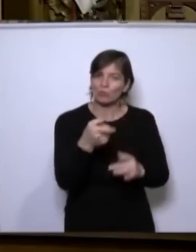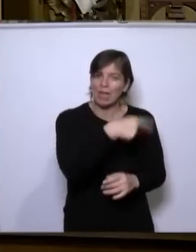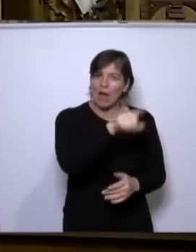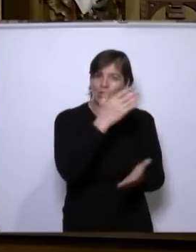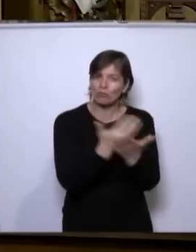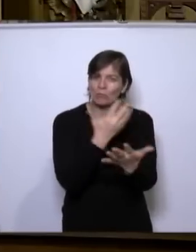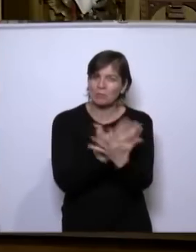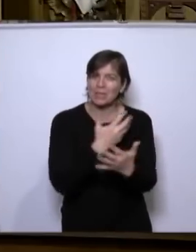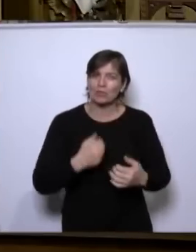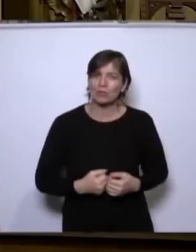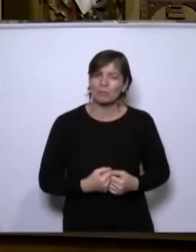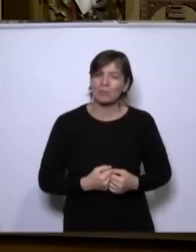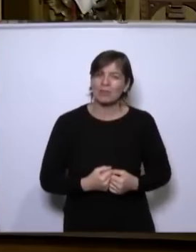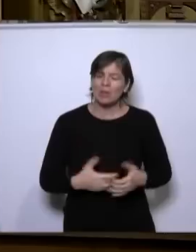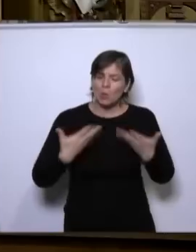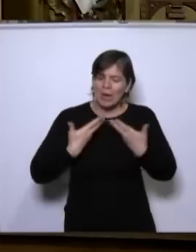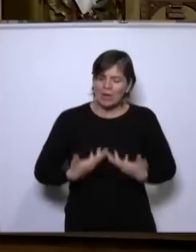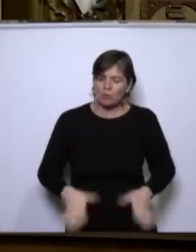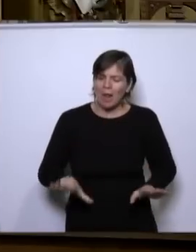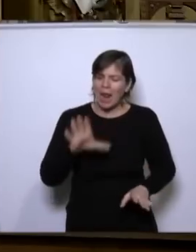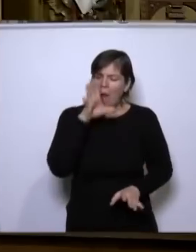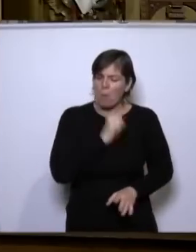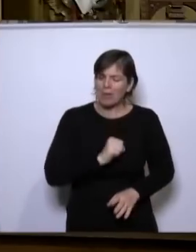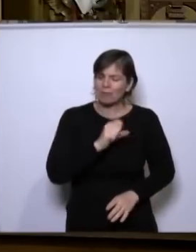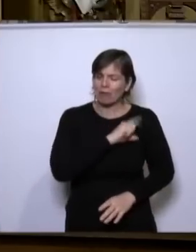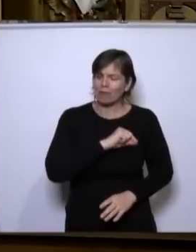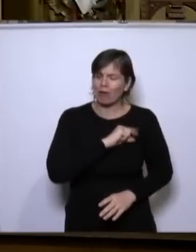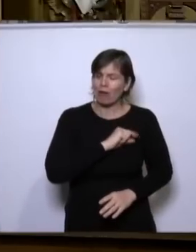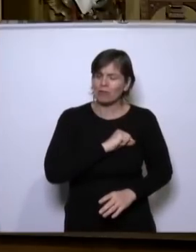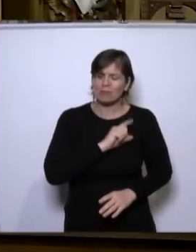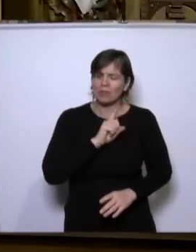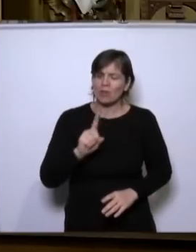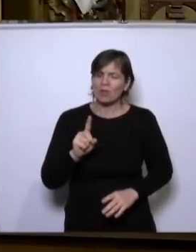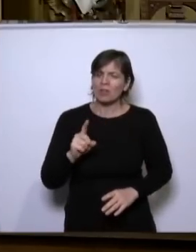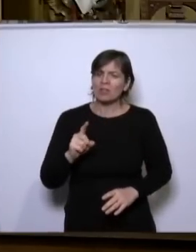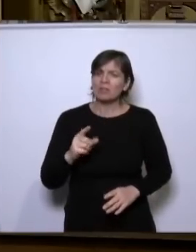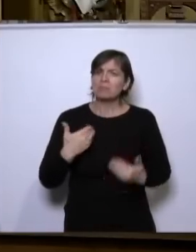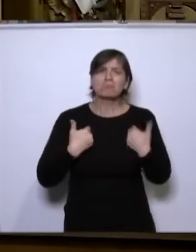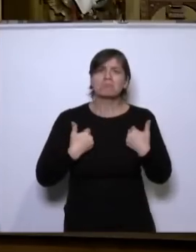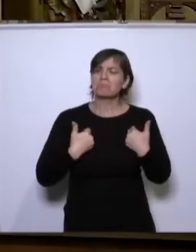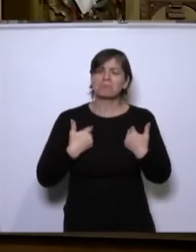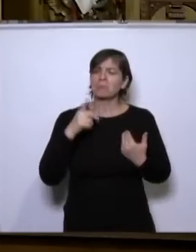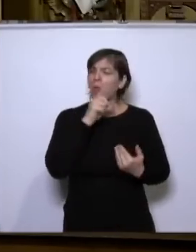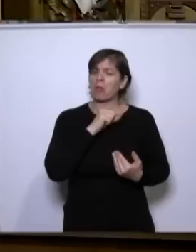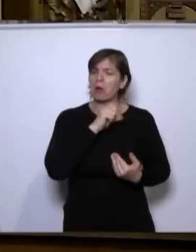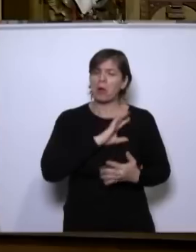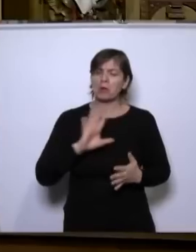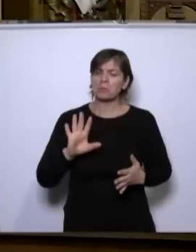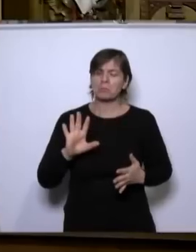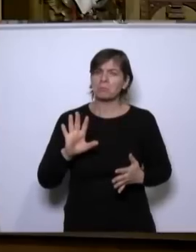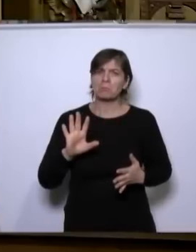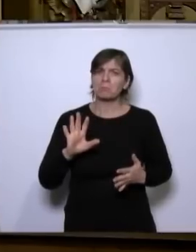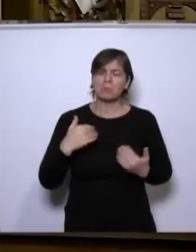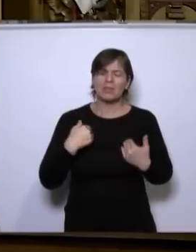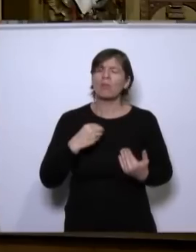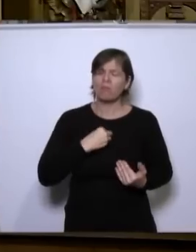Ocurría que más que una natural tolerancia al dolor, se mostraban insensibles por el gozo anticipado